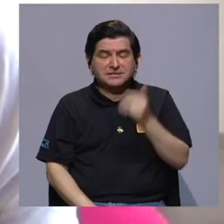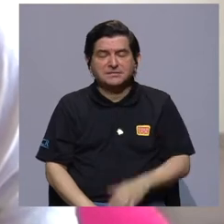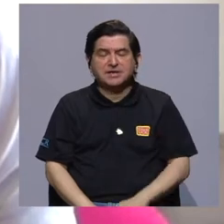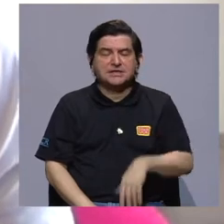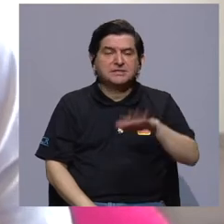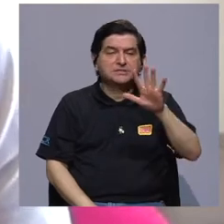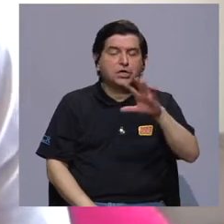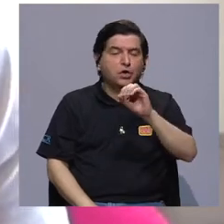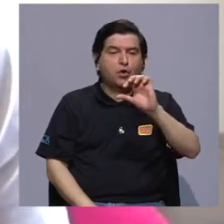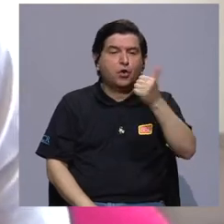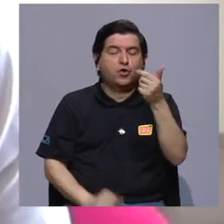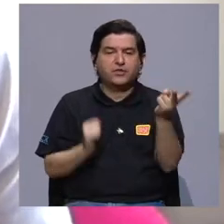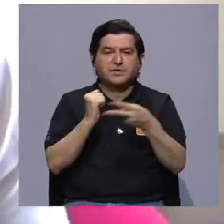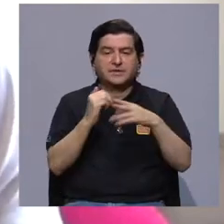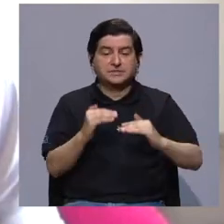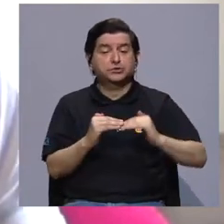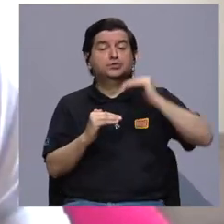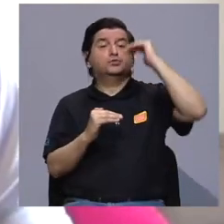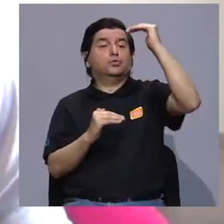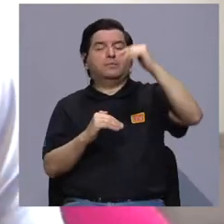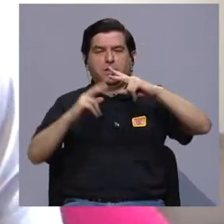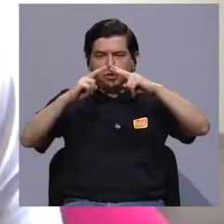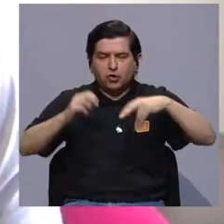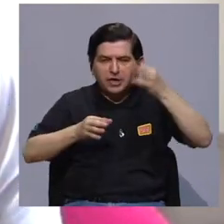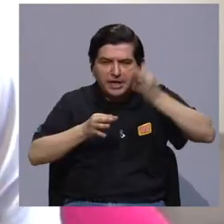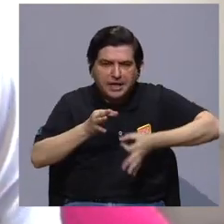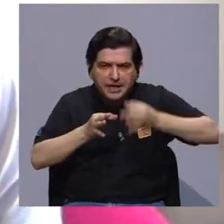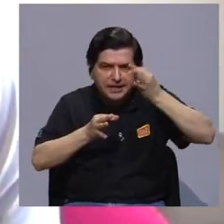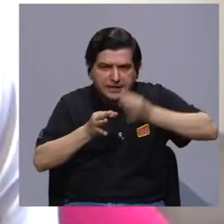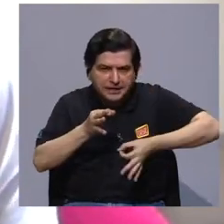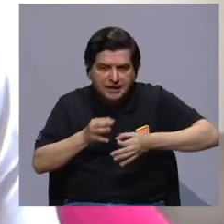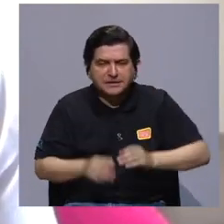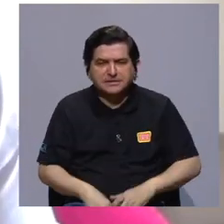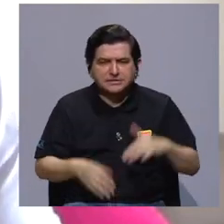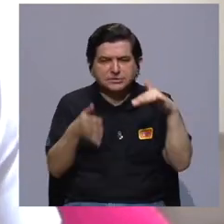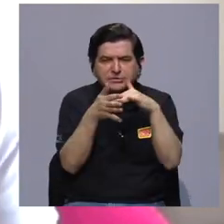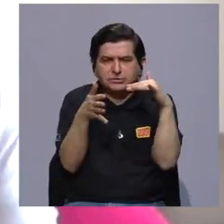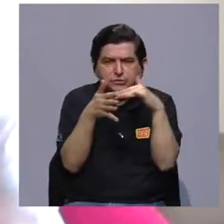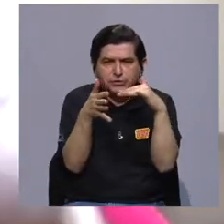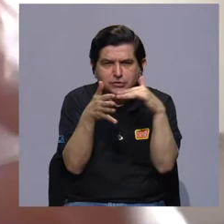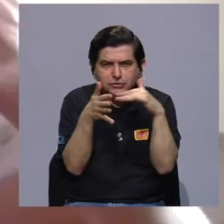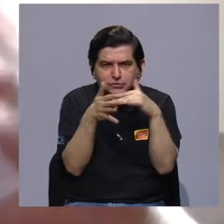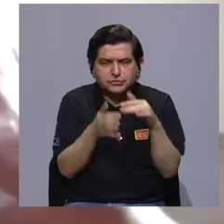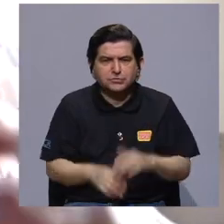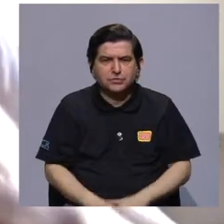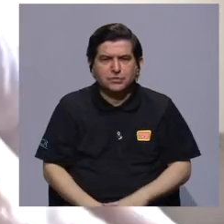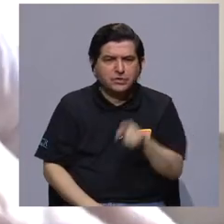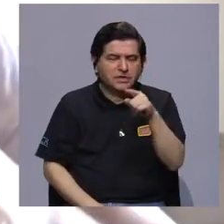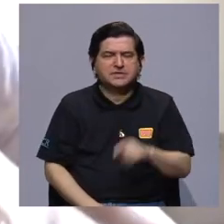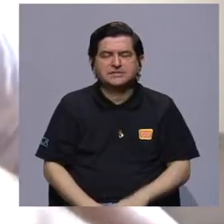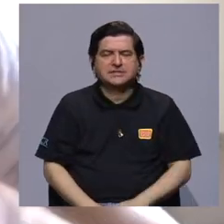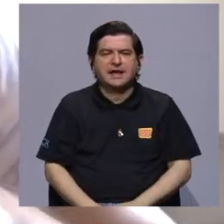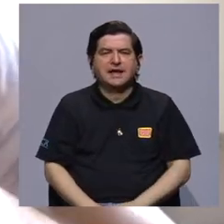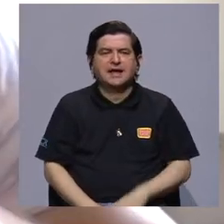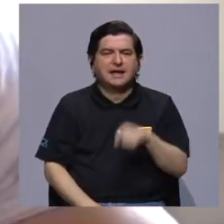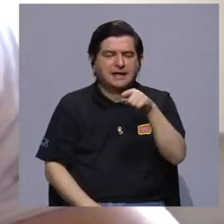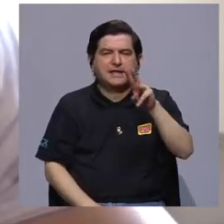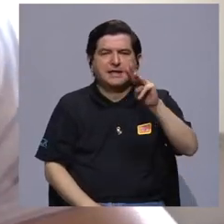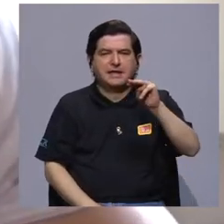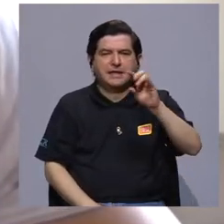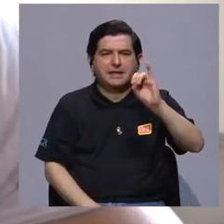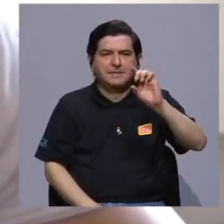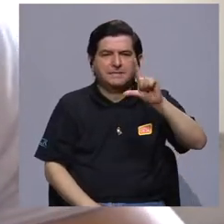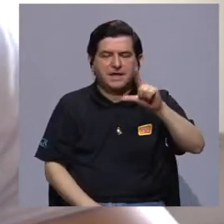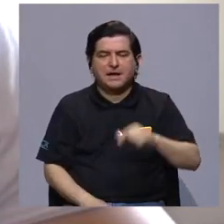de 5 a 10 veces más en análisis sencillos de estudio ahí, de poner a las mieles a pelear con